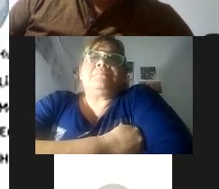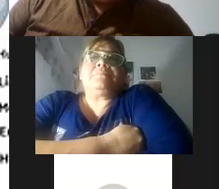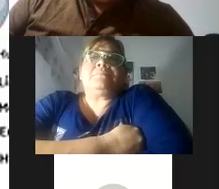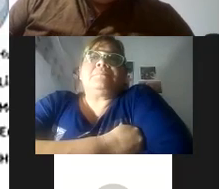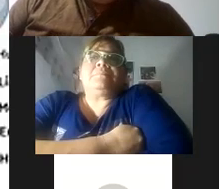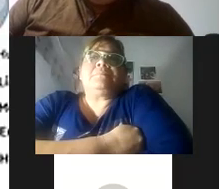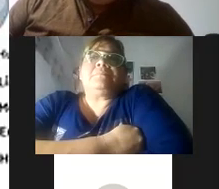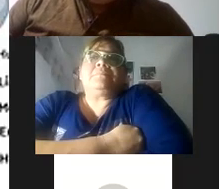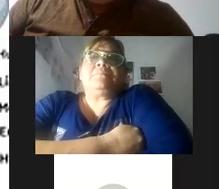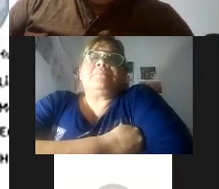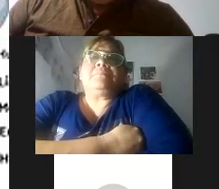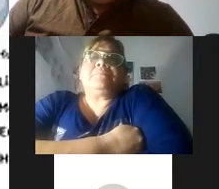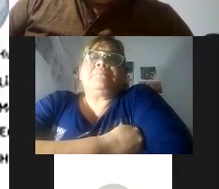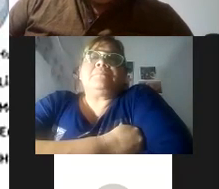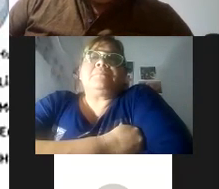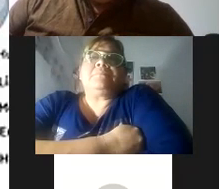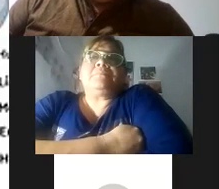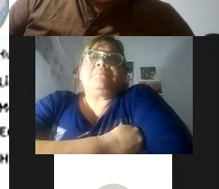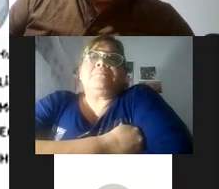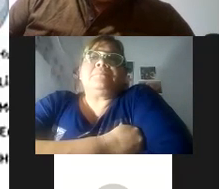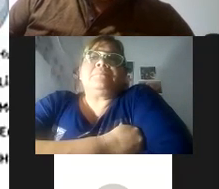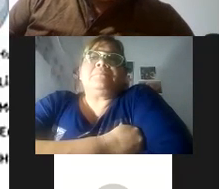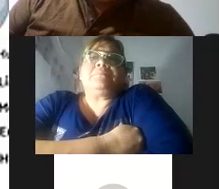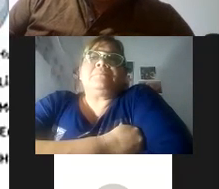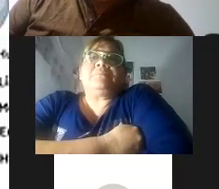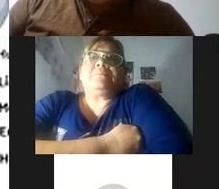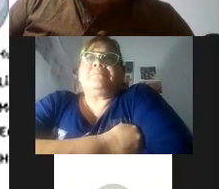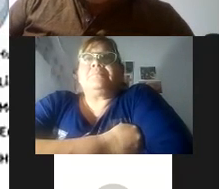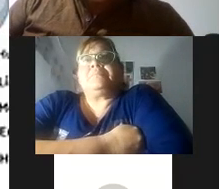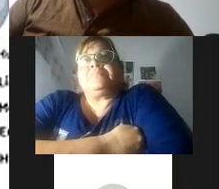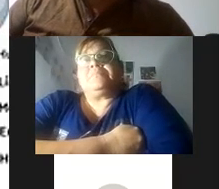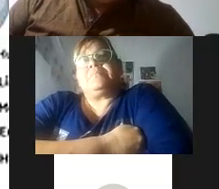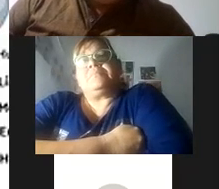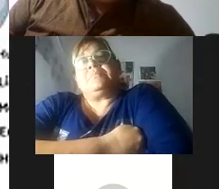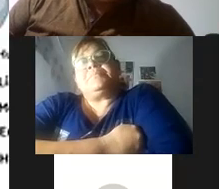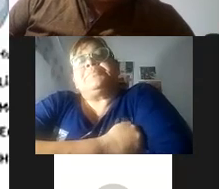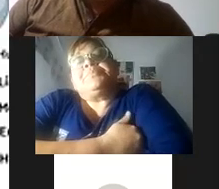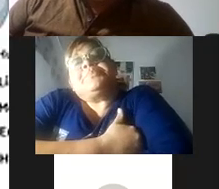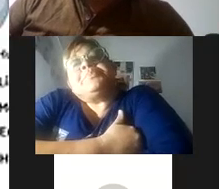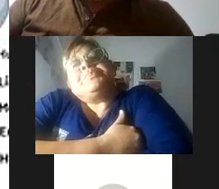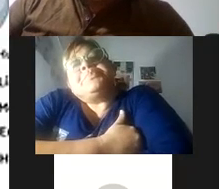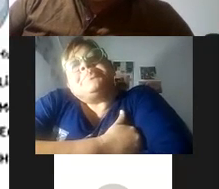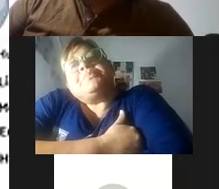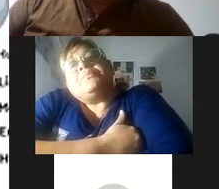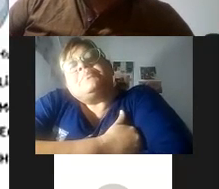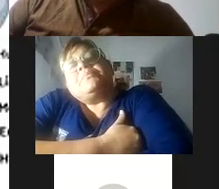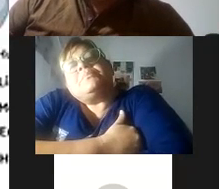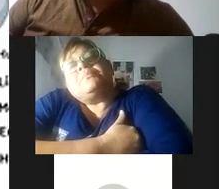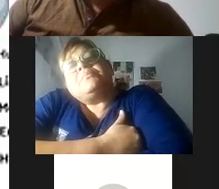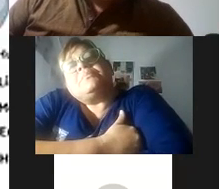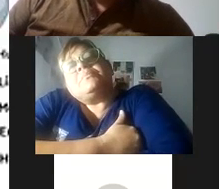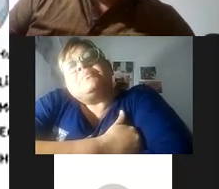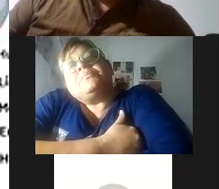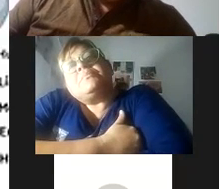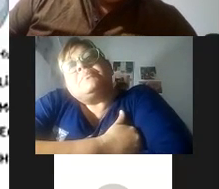extremos, epífisis, y la zona intermedia entre la epífisis y la diáfisis